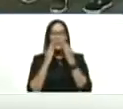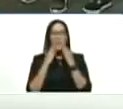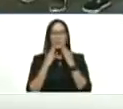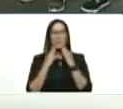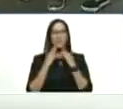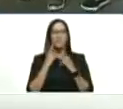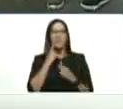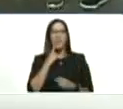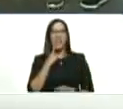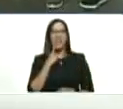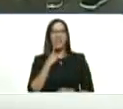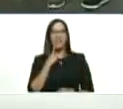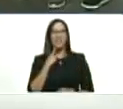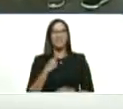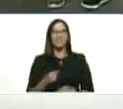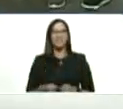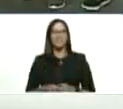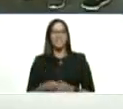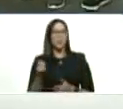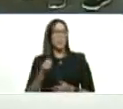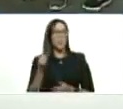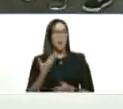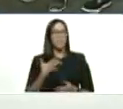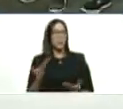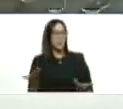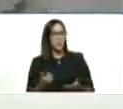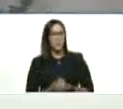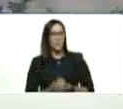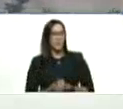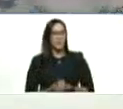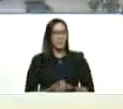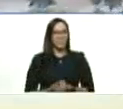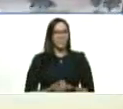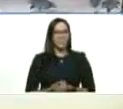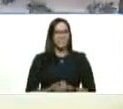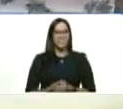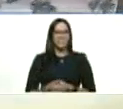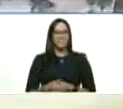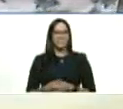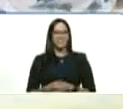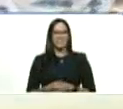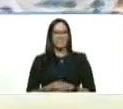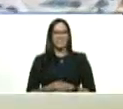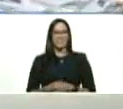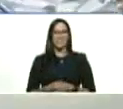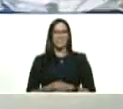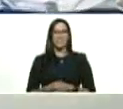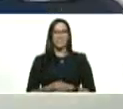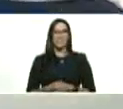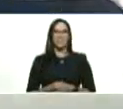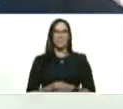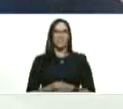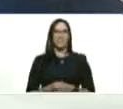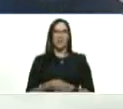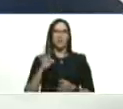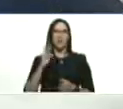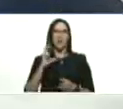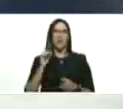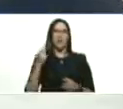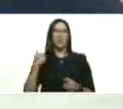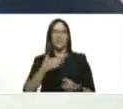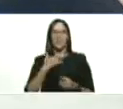chica. ¿Cómo hace uno, verdad, Castro Soteldo? Si hablan de un atolito de fororo, lo que provoca es tener uno